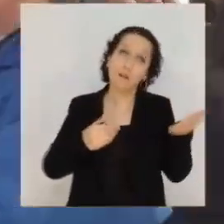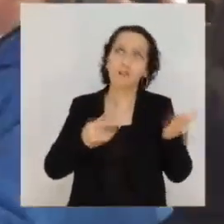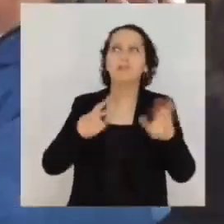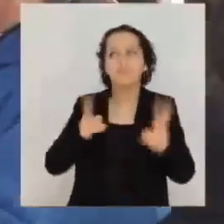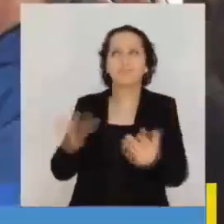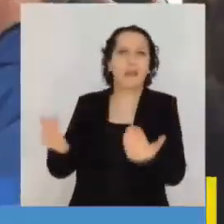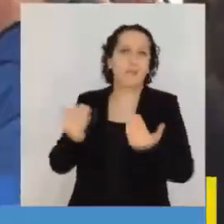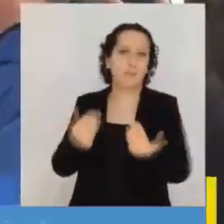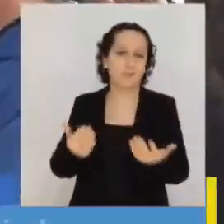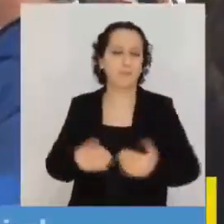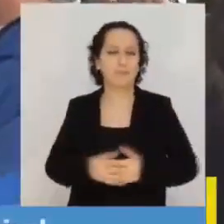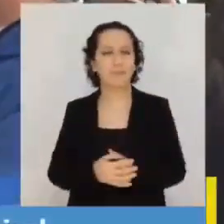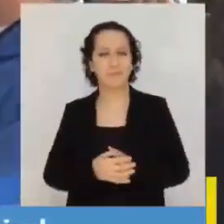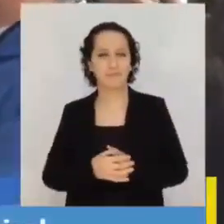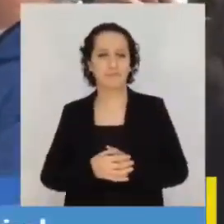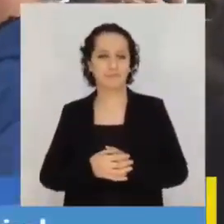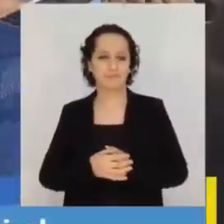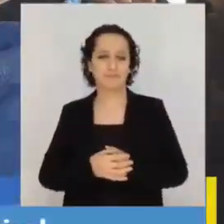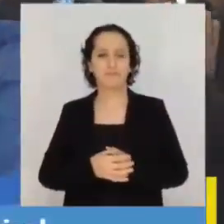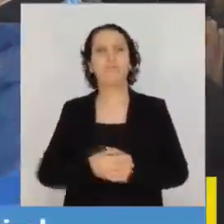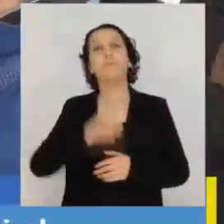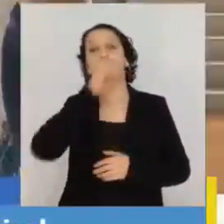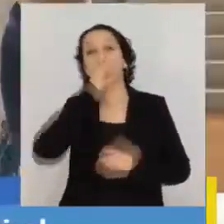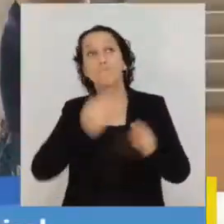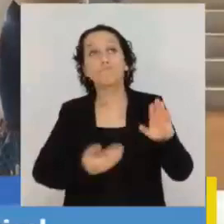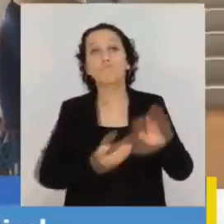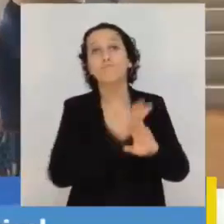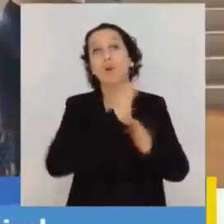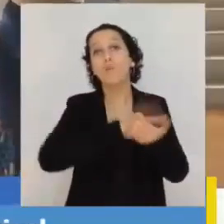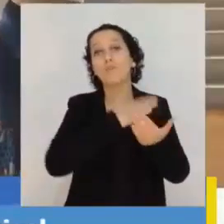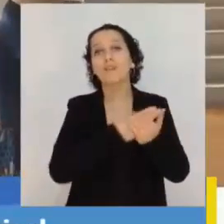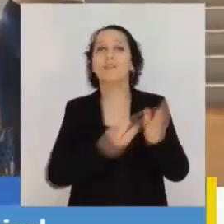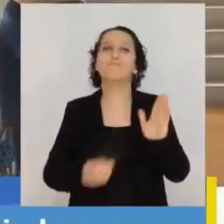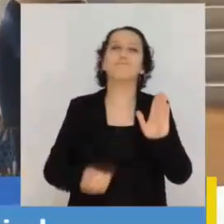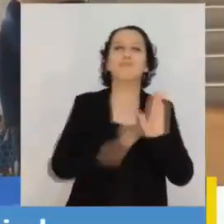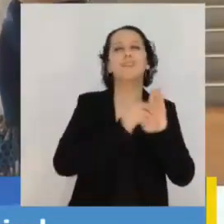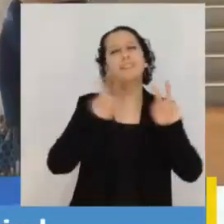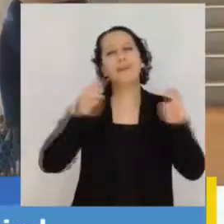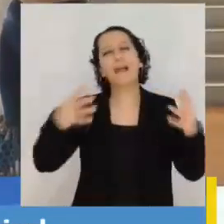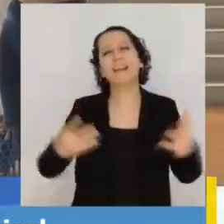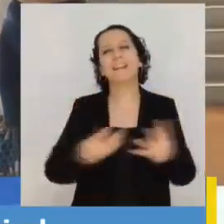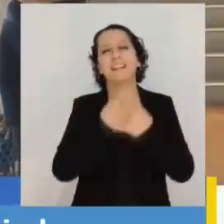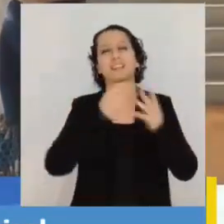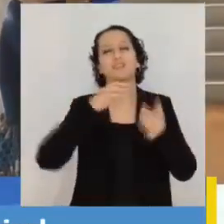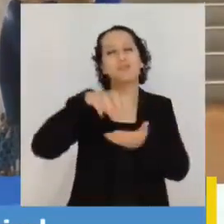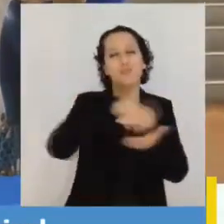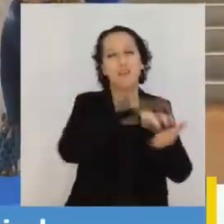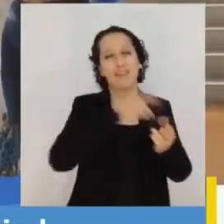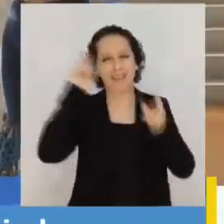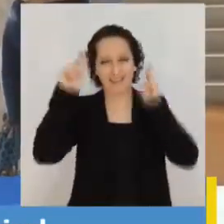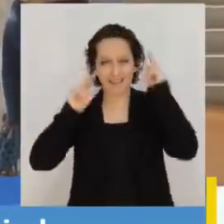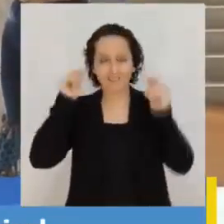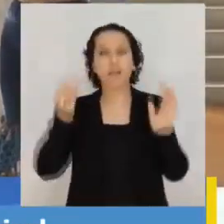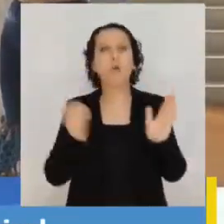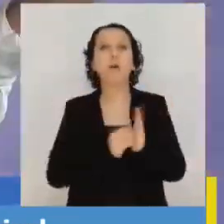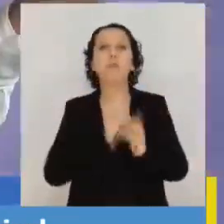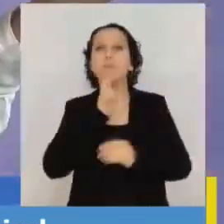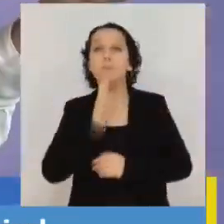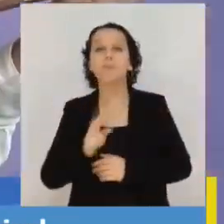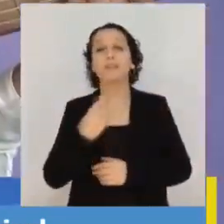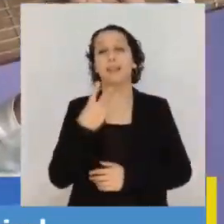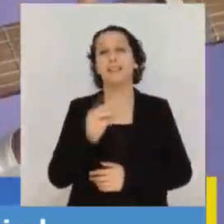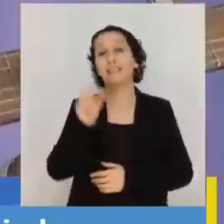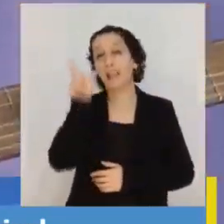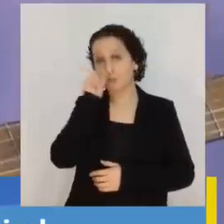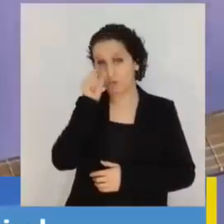acá. Los resultados de la postulación de Concepción a esta red de ciudades creativas serán conocidos el 30 de octubre